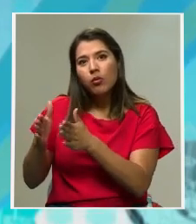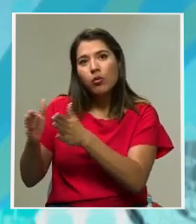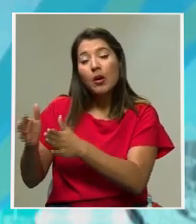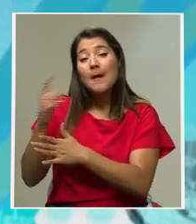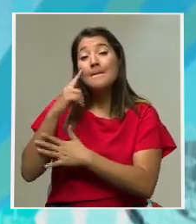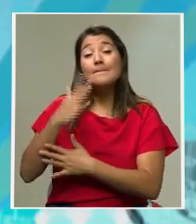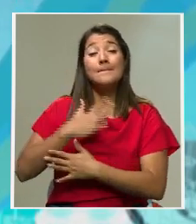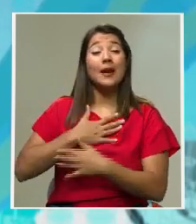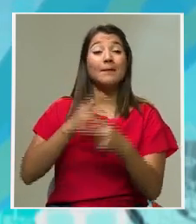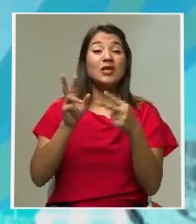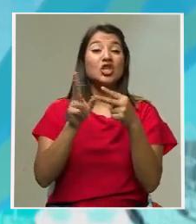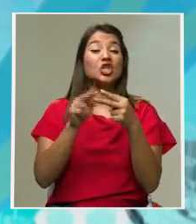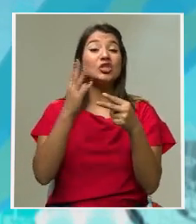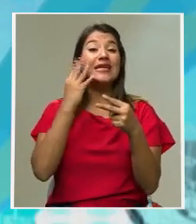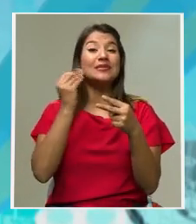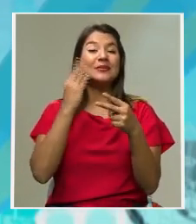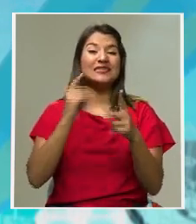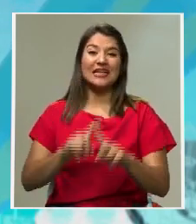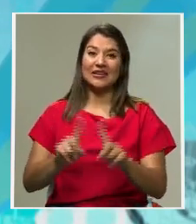dos experiencias.